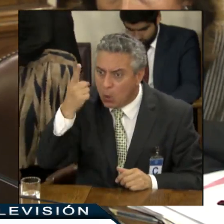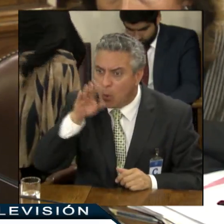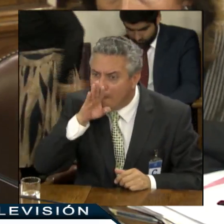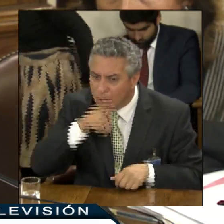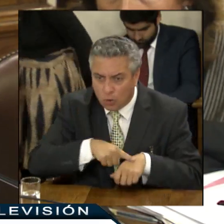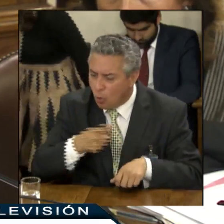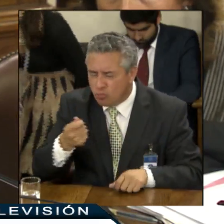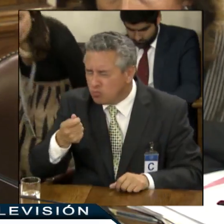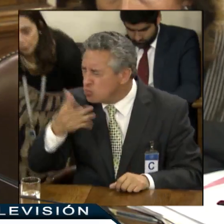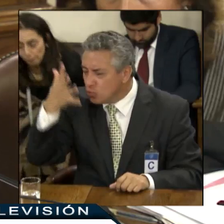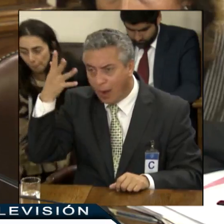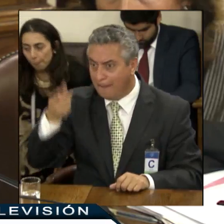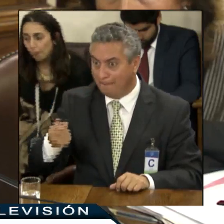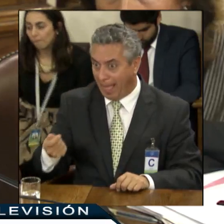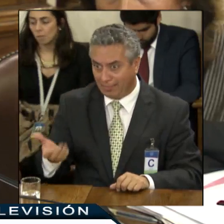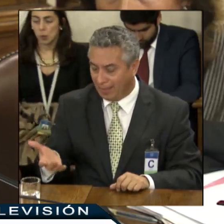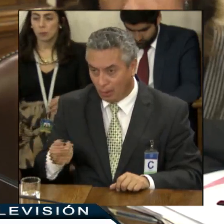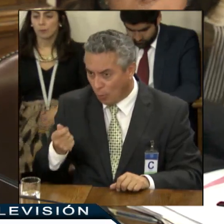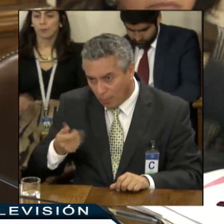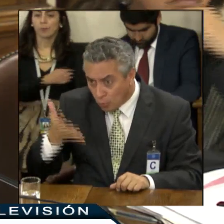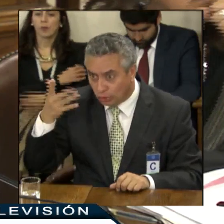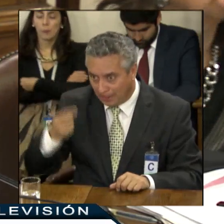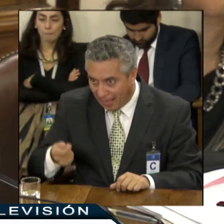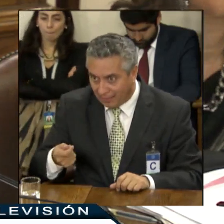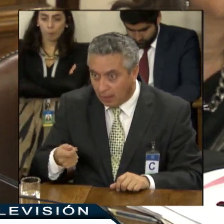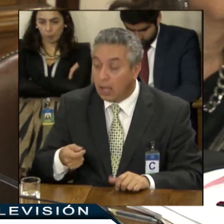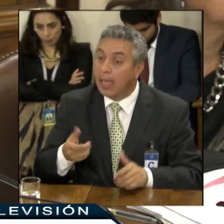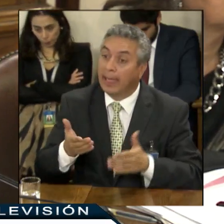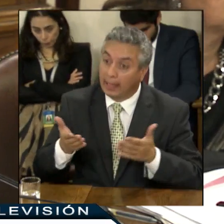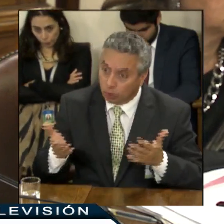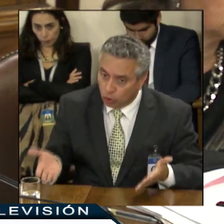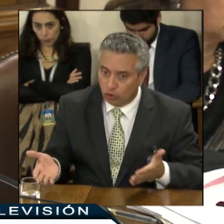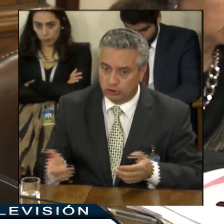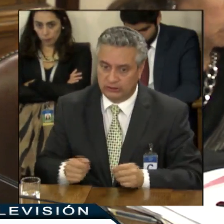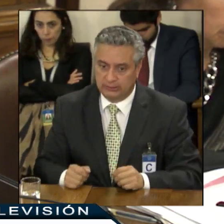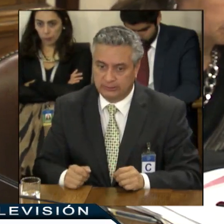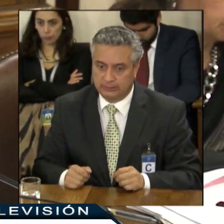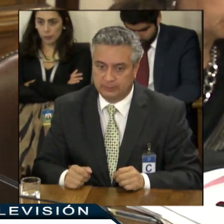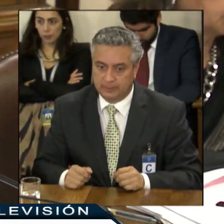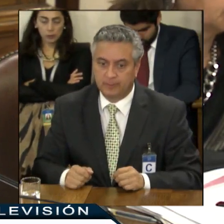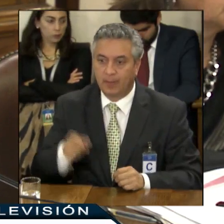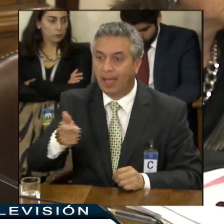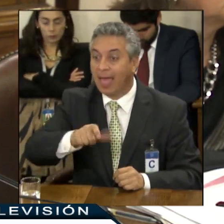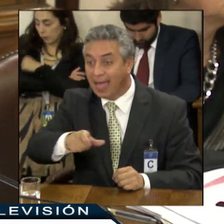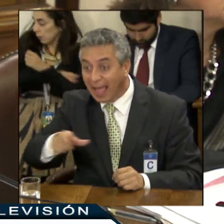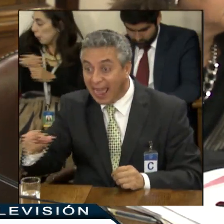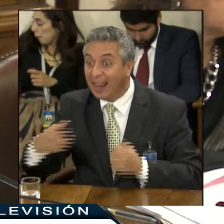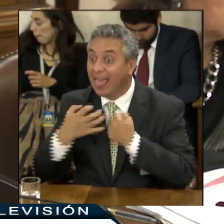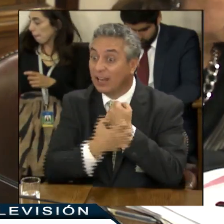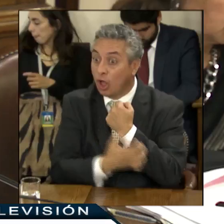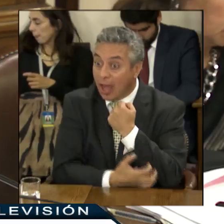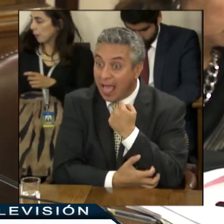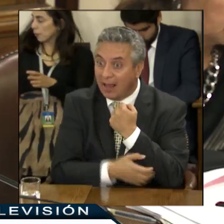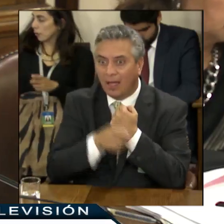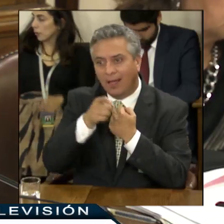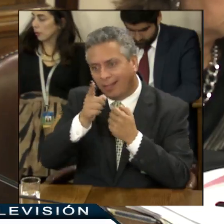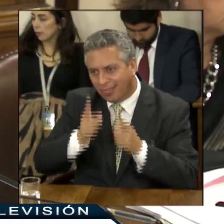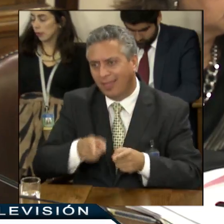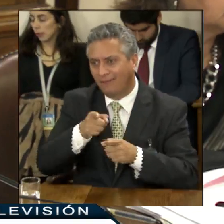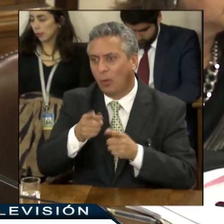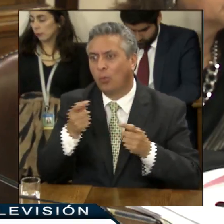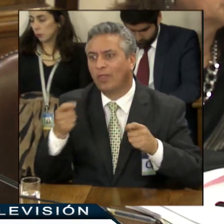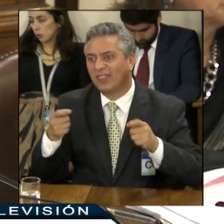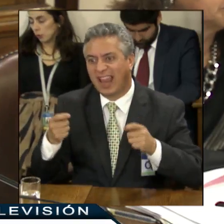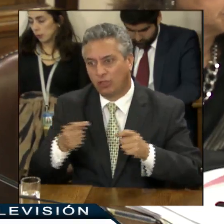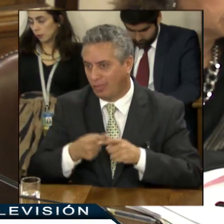cuesta mucha plata No es cierto entonces eh los canales regionales tienen que tener un trato distinto por lo